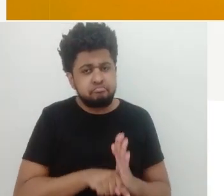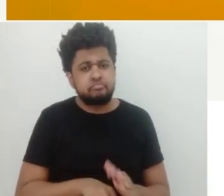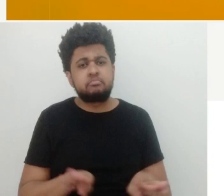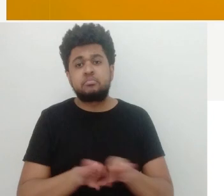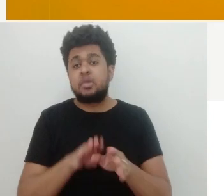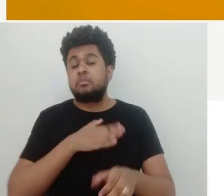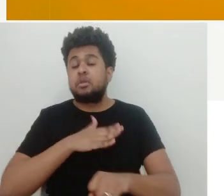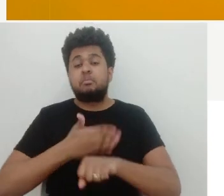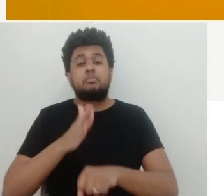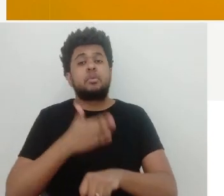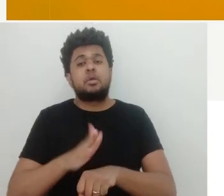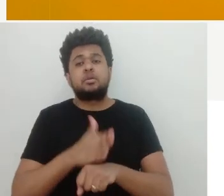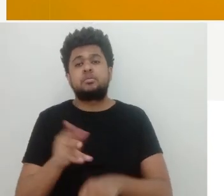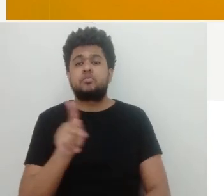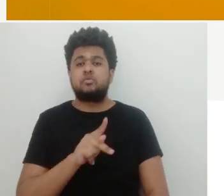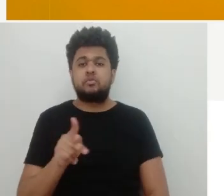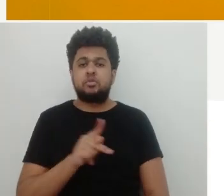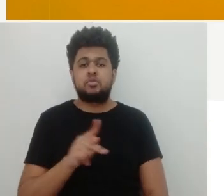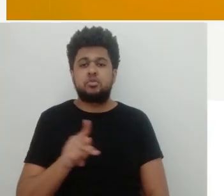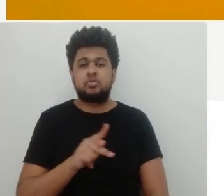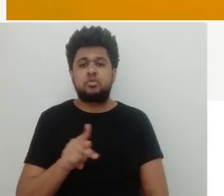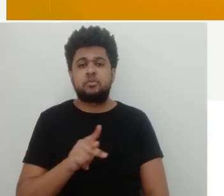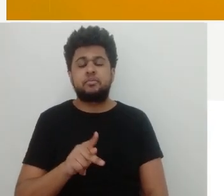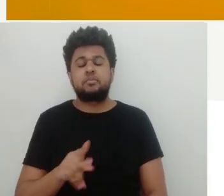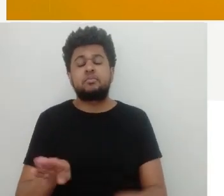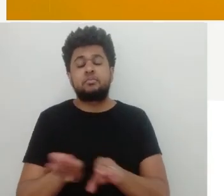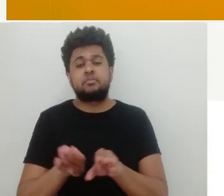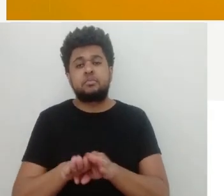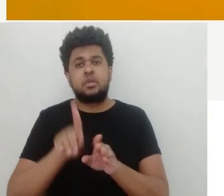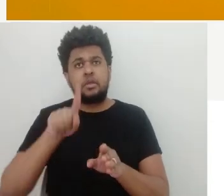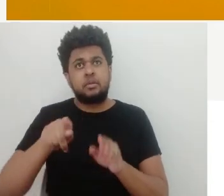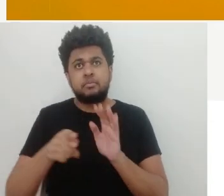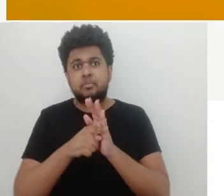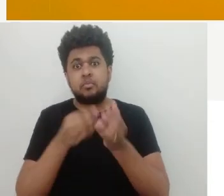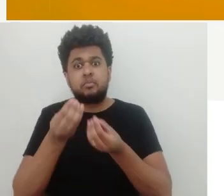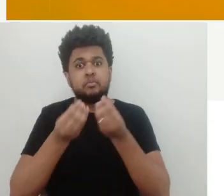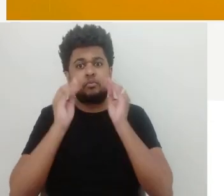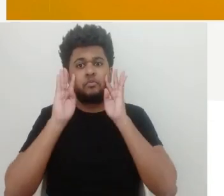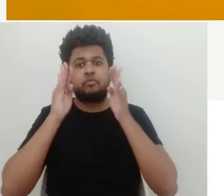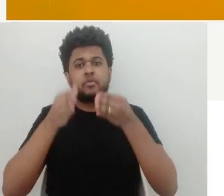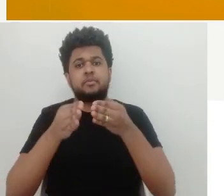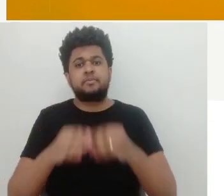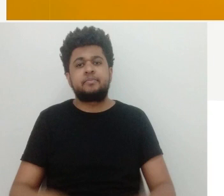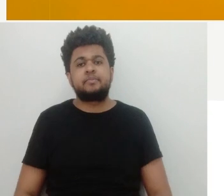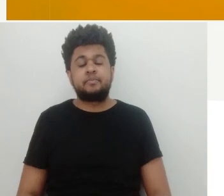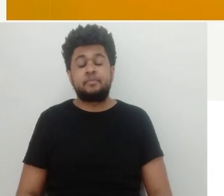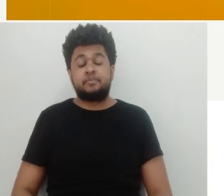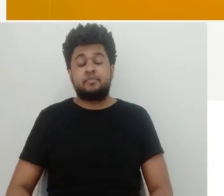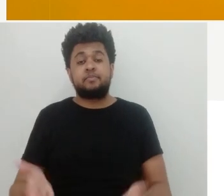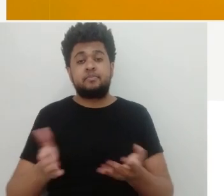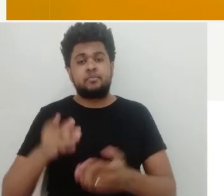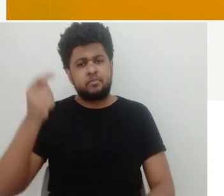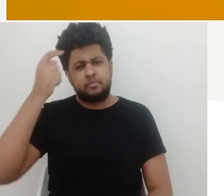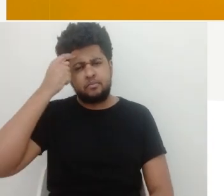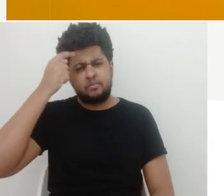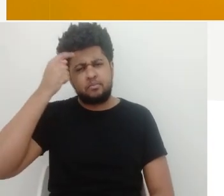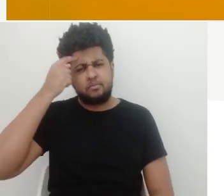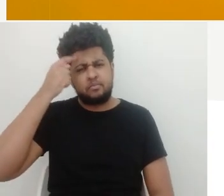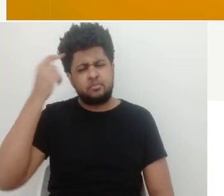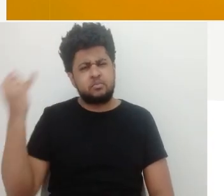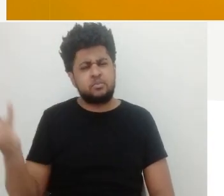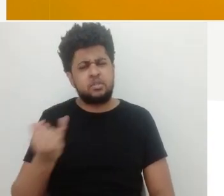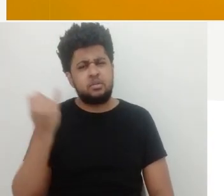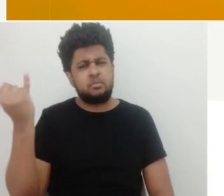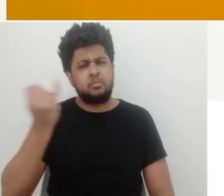3 de estas genealogías, para luego pensar en la relevancia que estas tradiciones, que